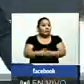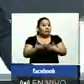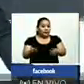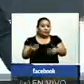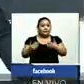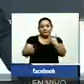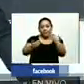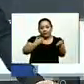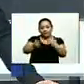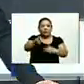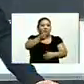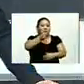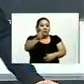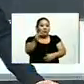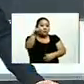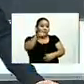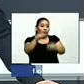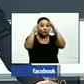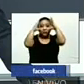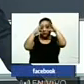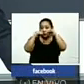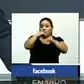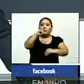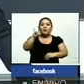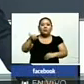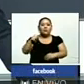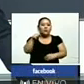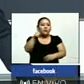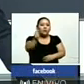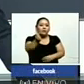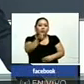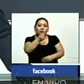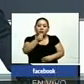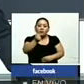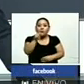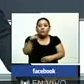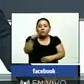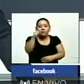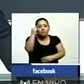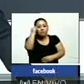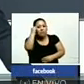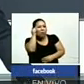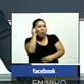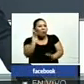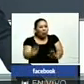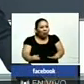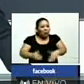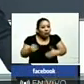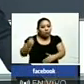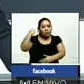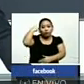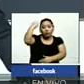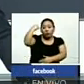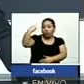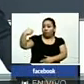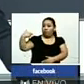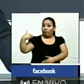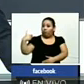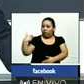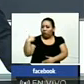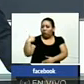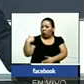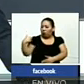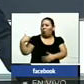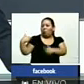Vamos ya al detalle de la información que tenemos para esta noche de jueves, con una nota que nos hace pensar en la importancia de la vacunación, y es que cumplen